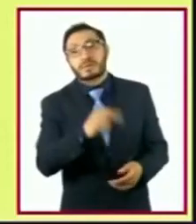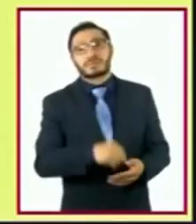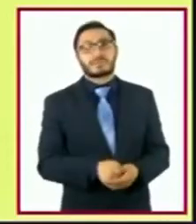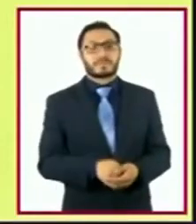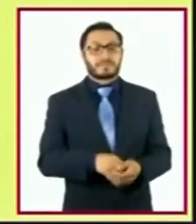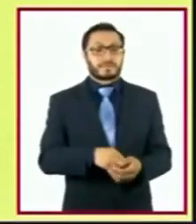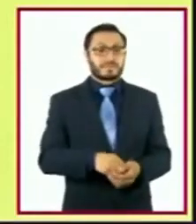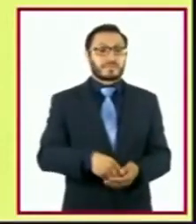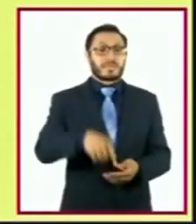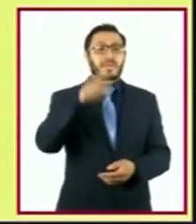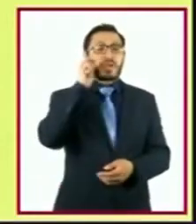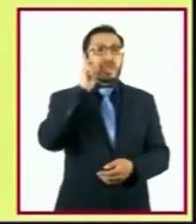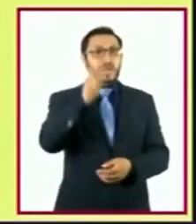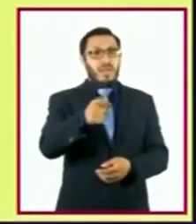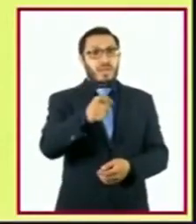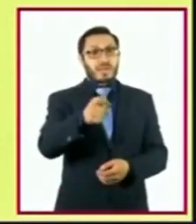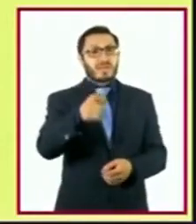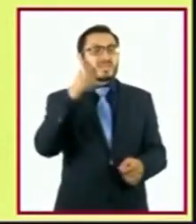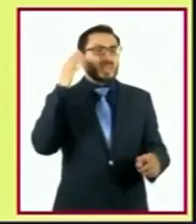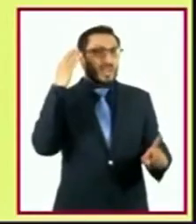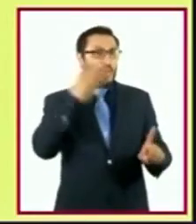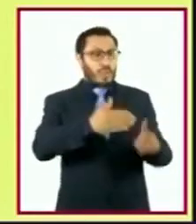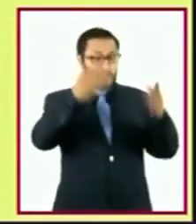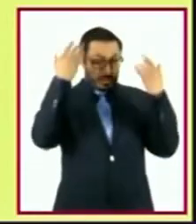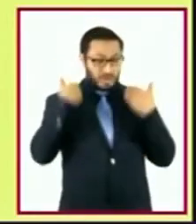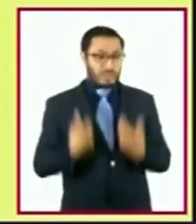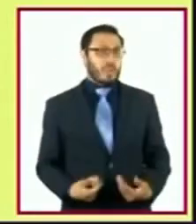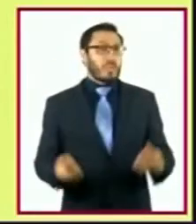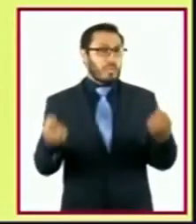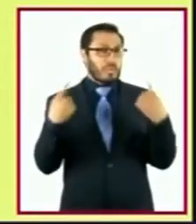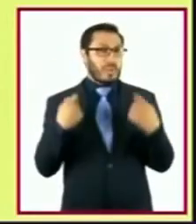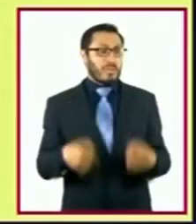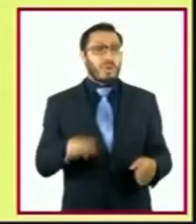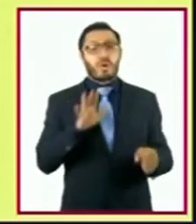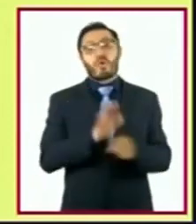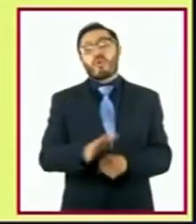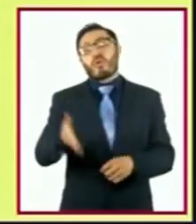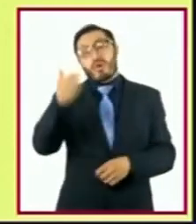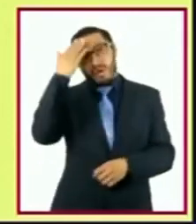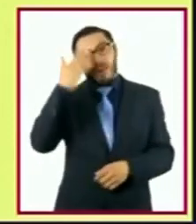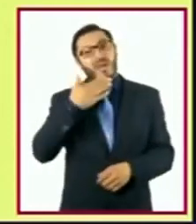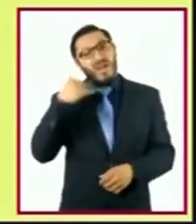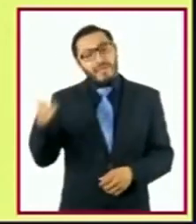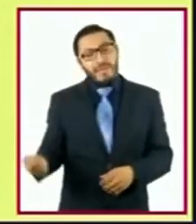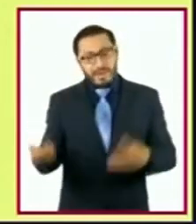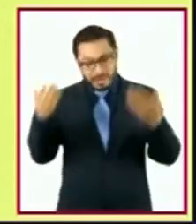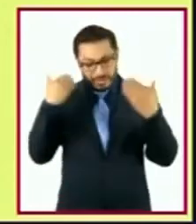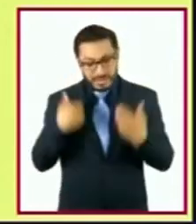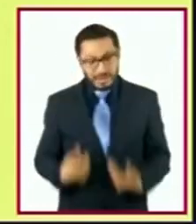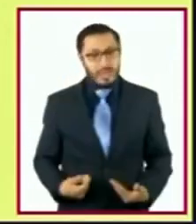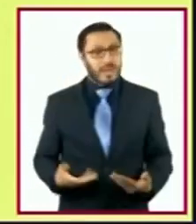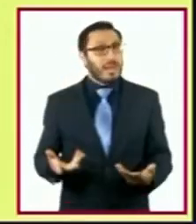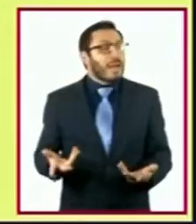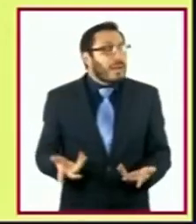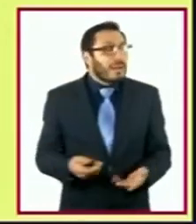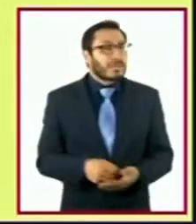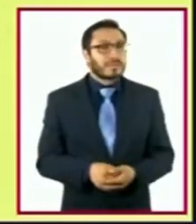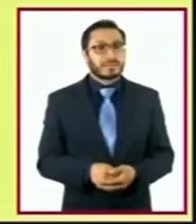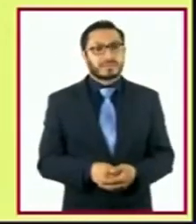¿Cuál es el ideal que tengo de mí? ¿Qué habilidades y capacidades tienen ese ideal de